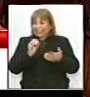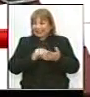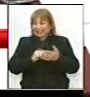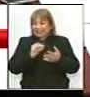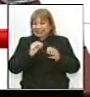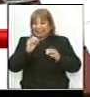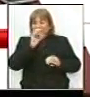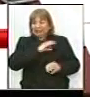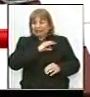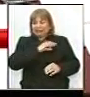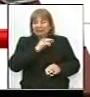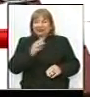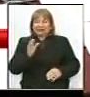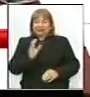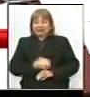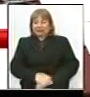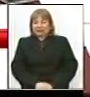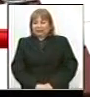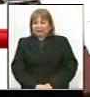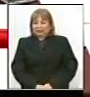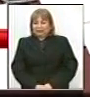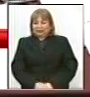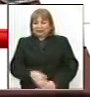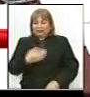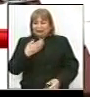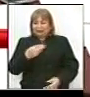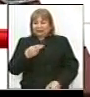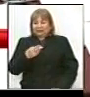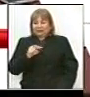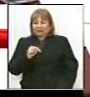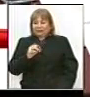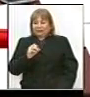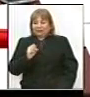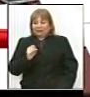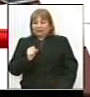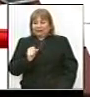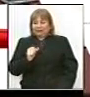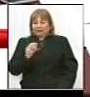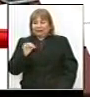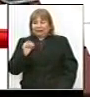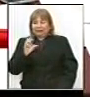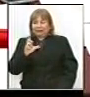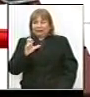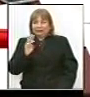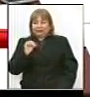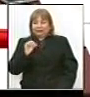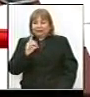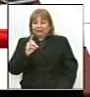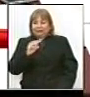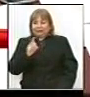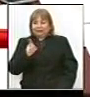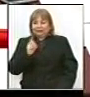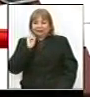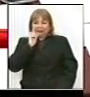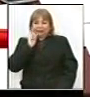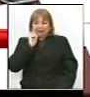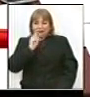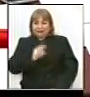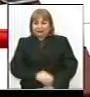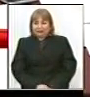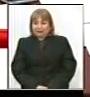condecorado calderón congresista meléndez estos son mentiras